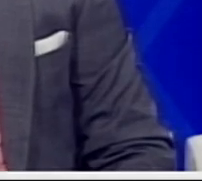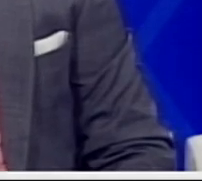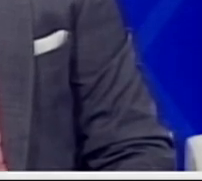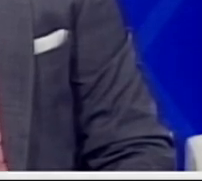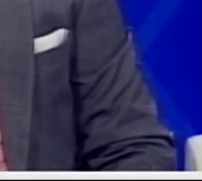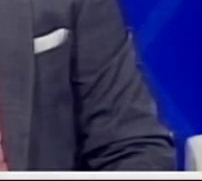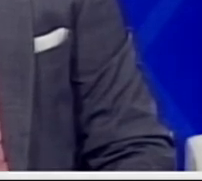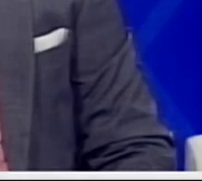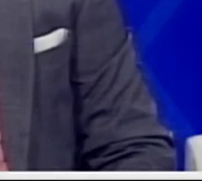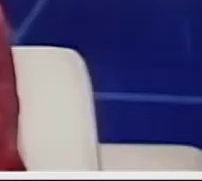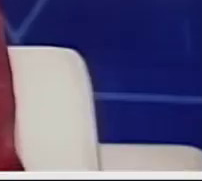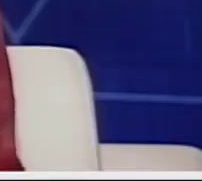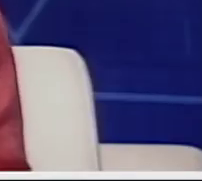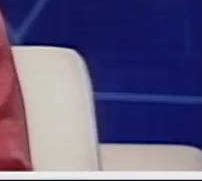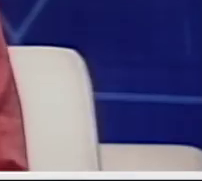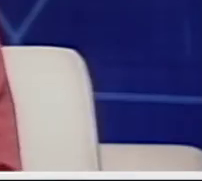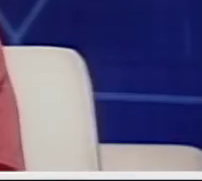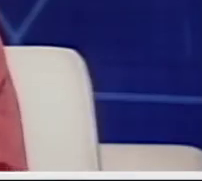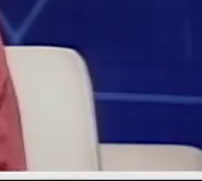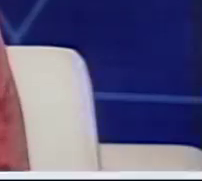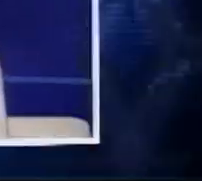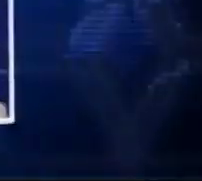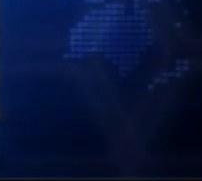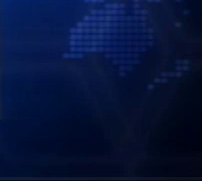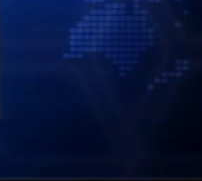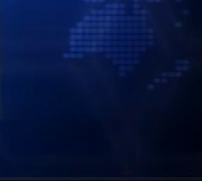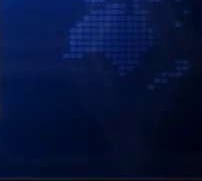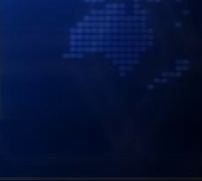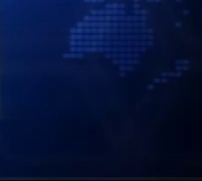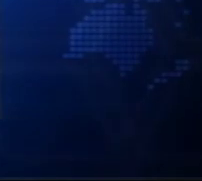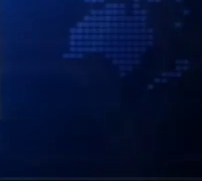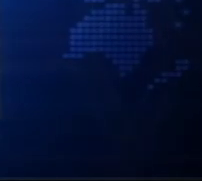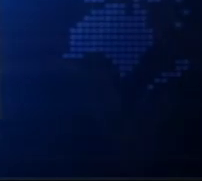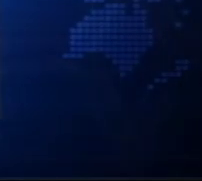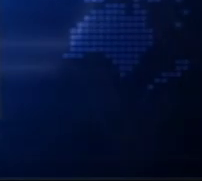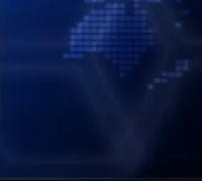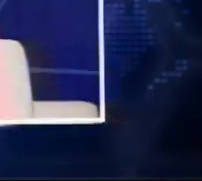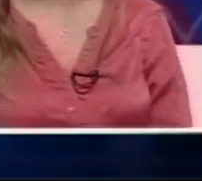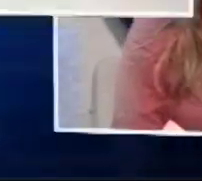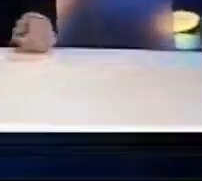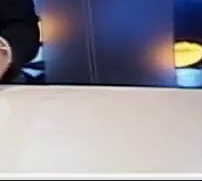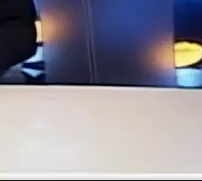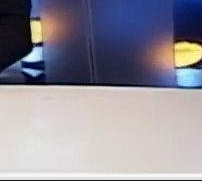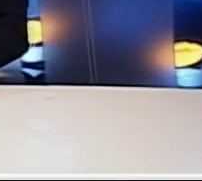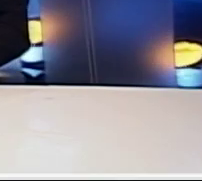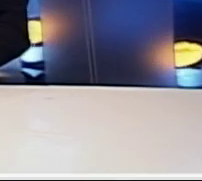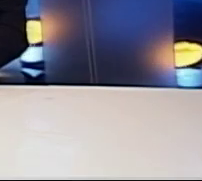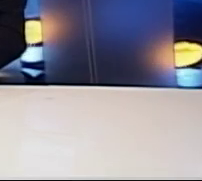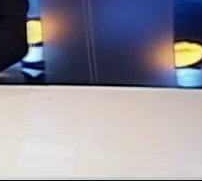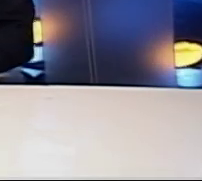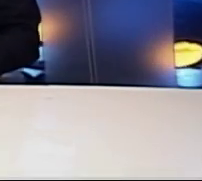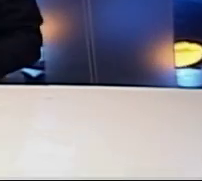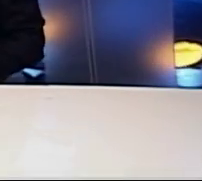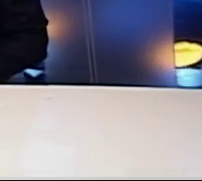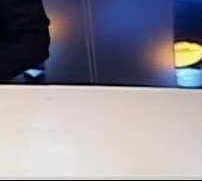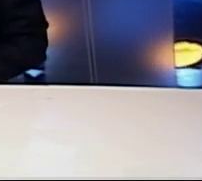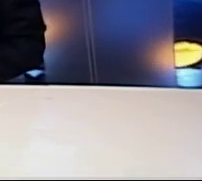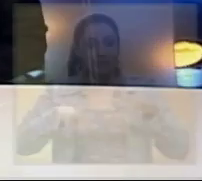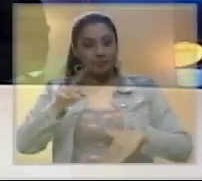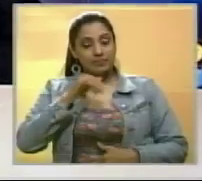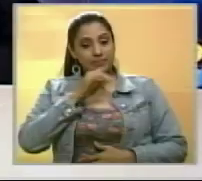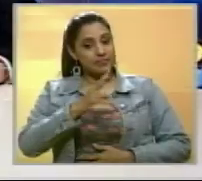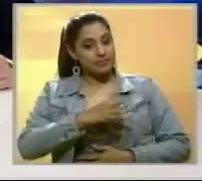Venevisión. Gracias. Y gracias a ustedes también por habernos acompañado. Que tengan todos feliz tarde. Feliz tarde también para ti, Andreina. Amigos, hasta aquí la